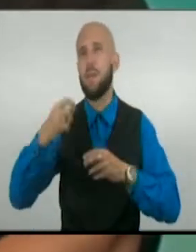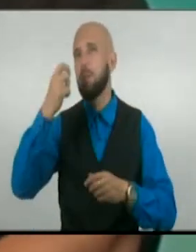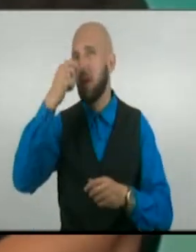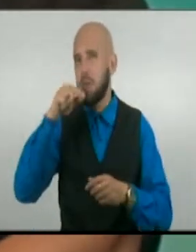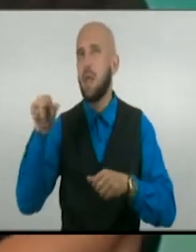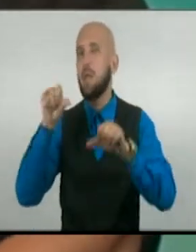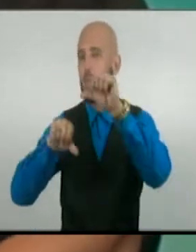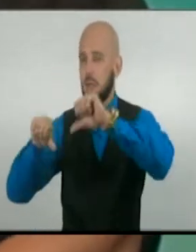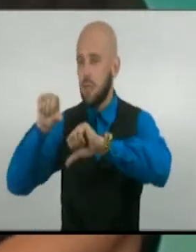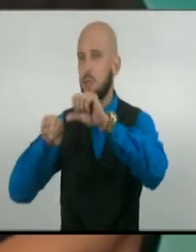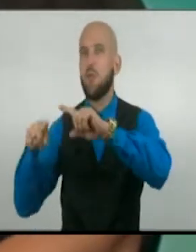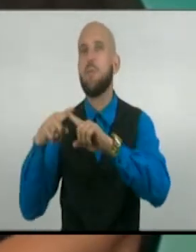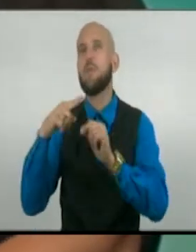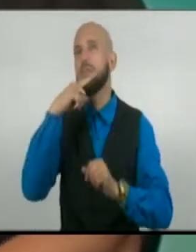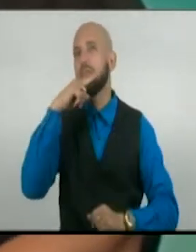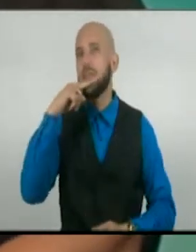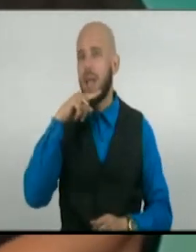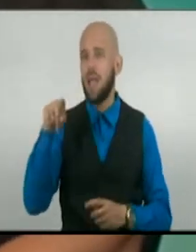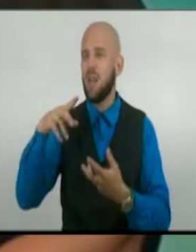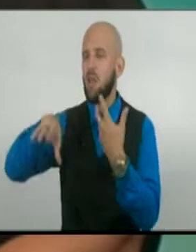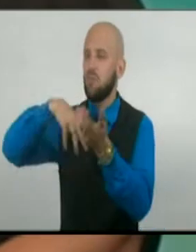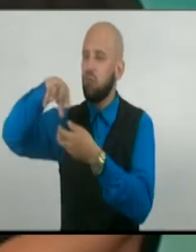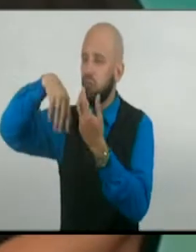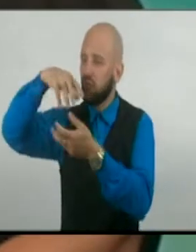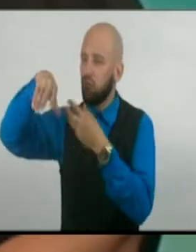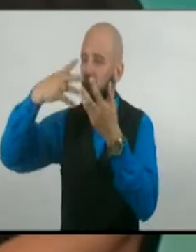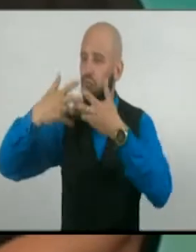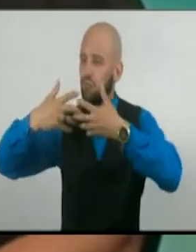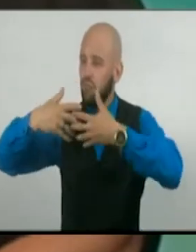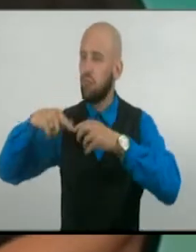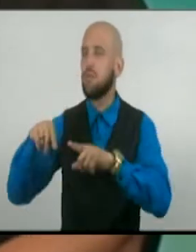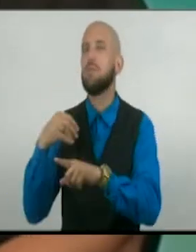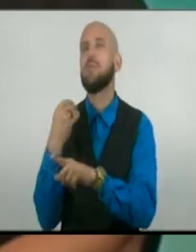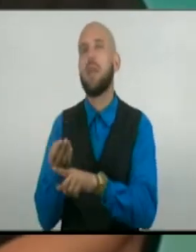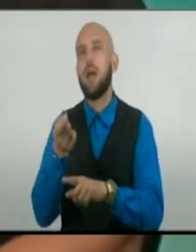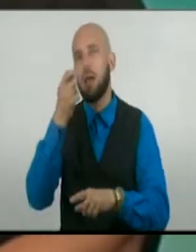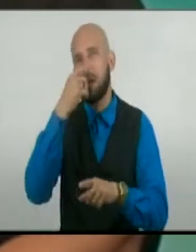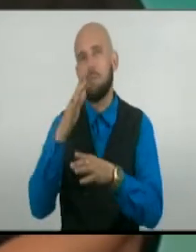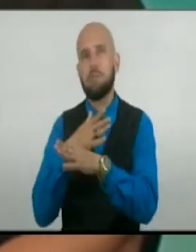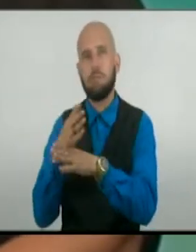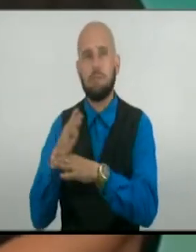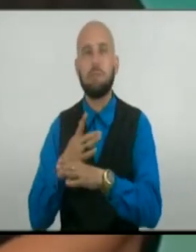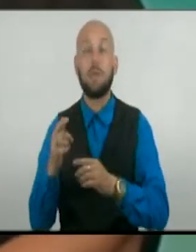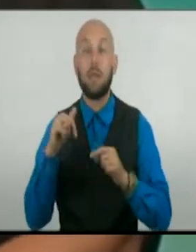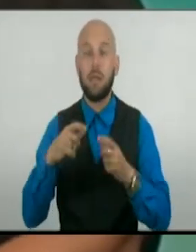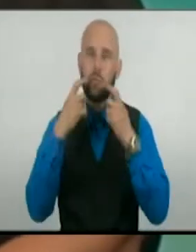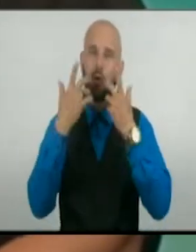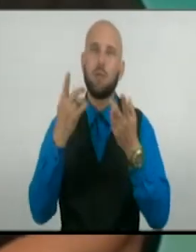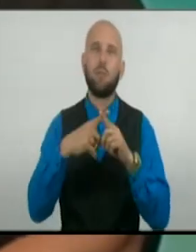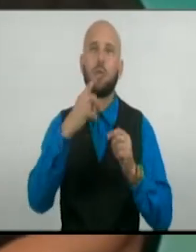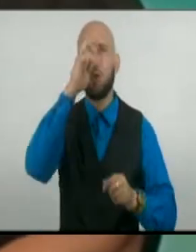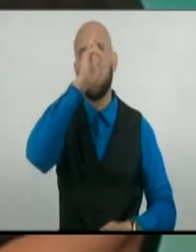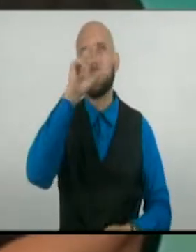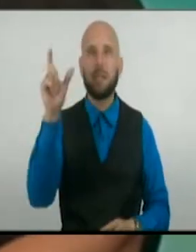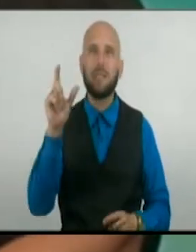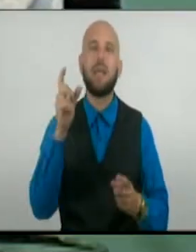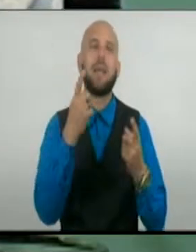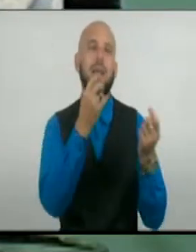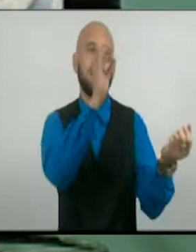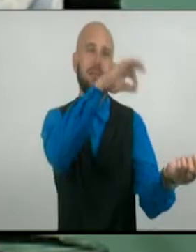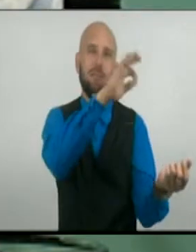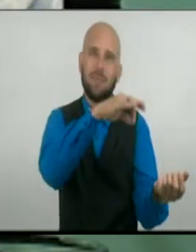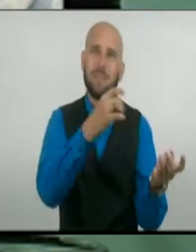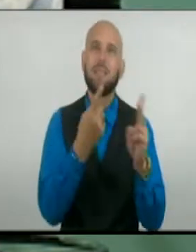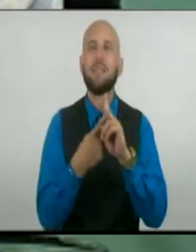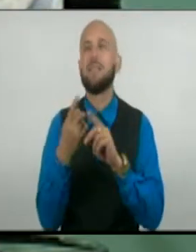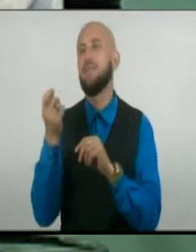las instituciones de salud sobre todo las instituciones hospitalarias de nuestro territorio agramontino no es así si con